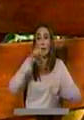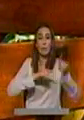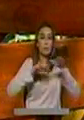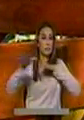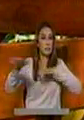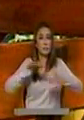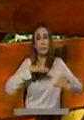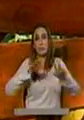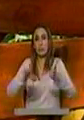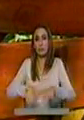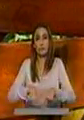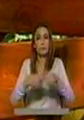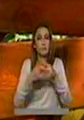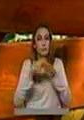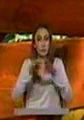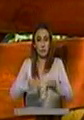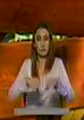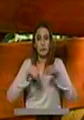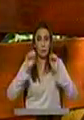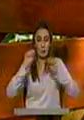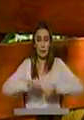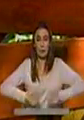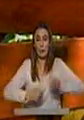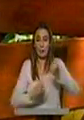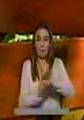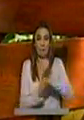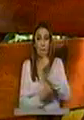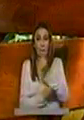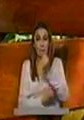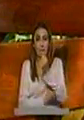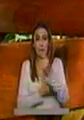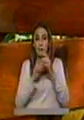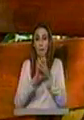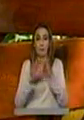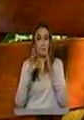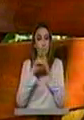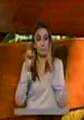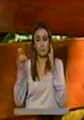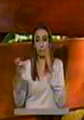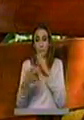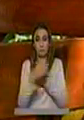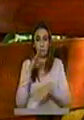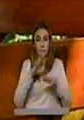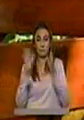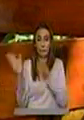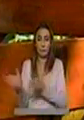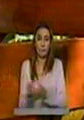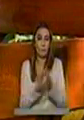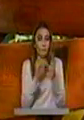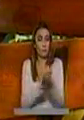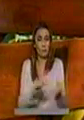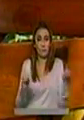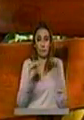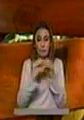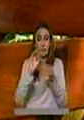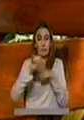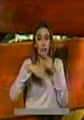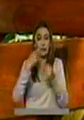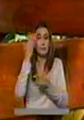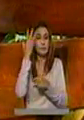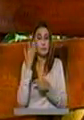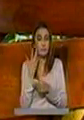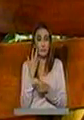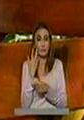que se están asumiendo ya para poder fortalecer el tema del turismo. La apertura ya en los próximos días, en las próximas